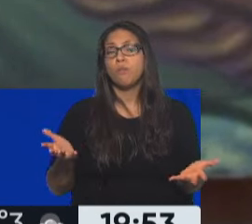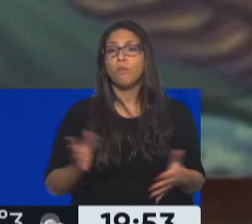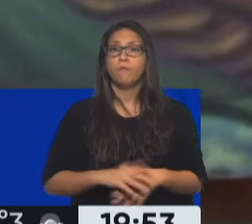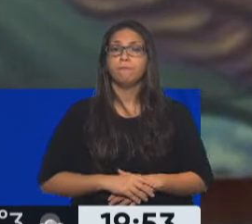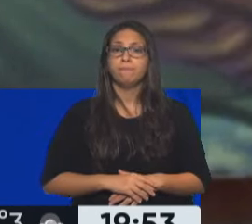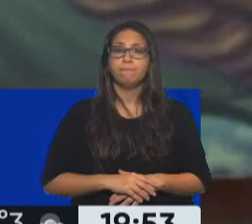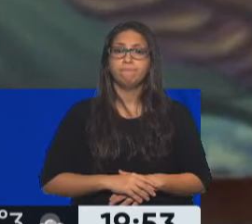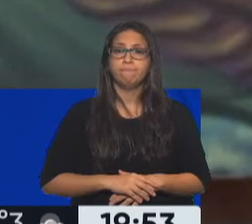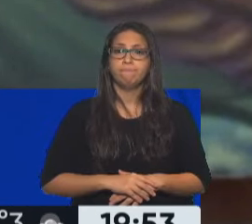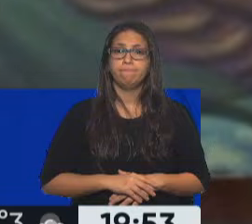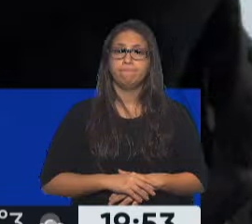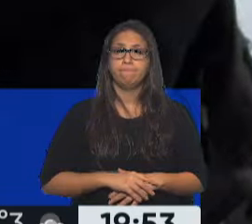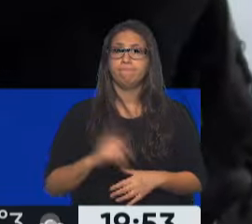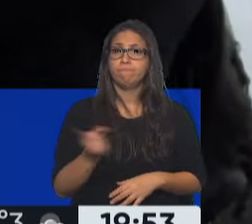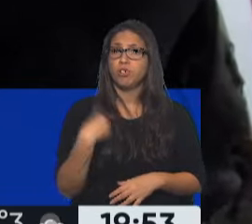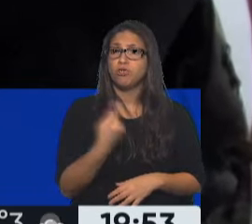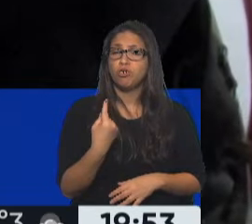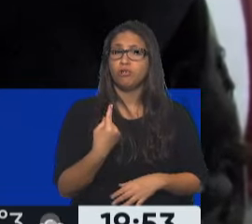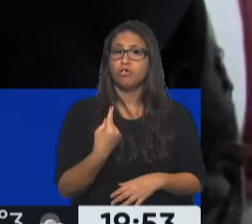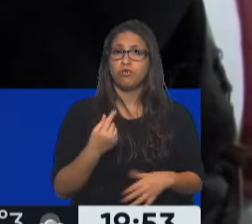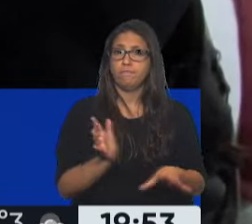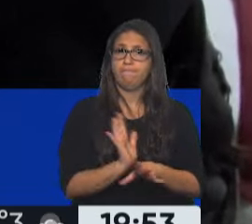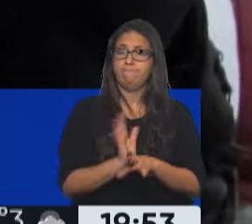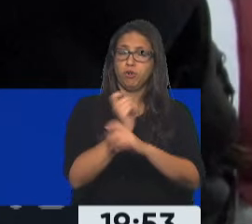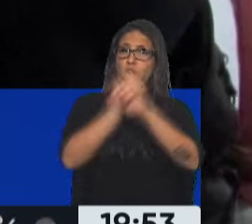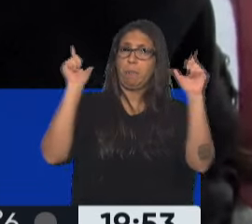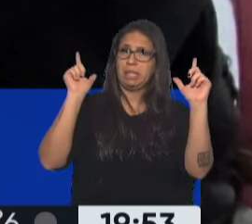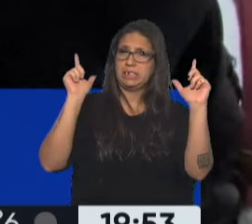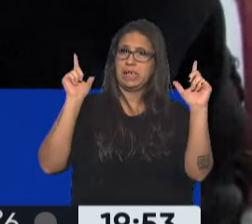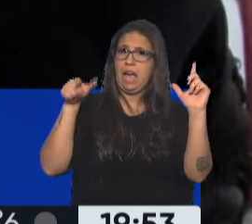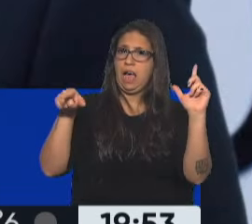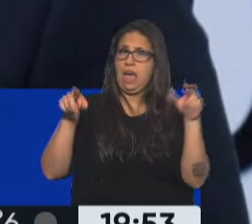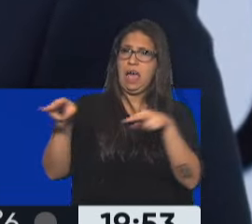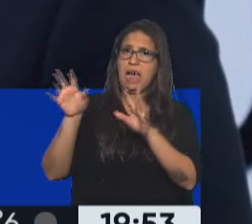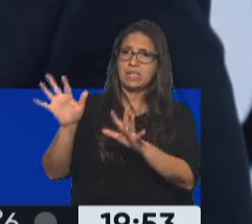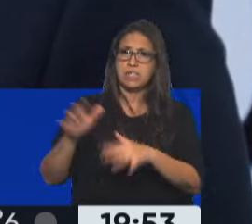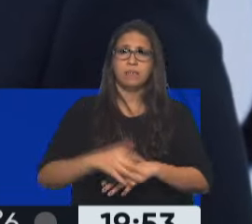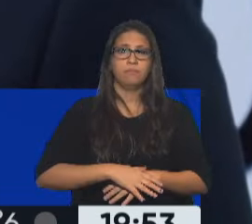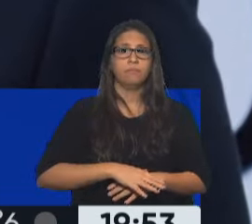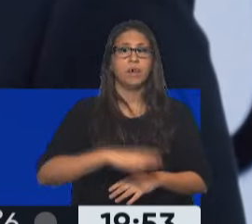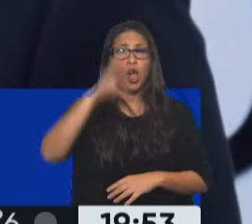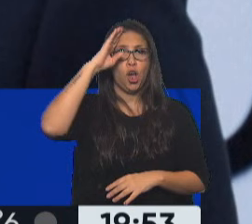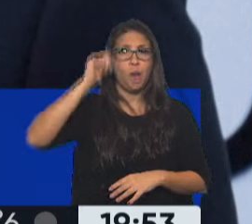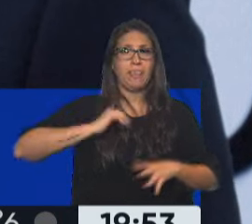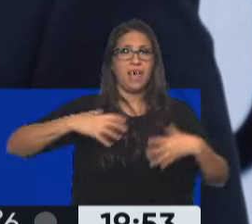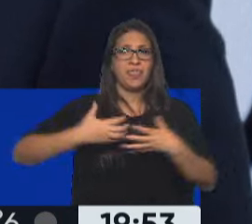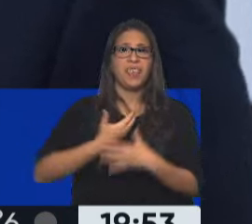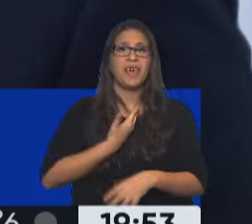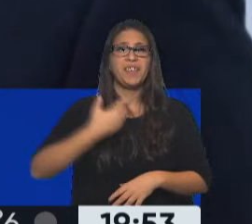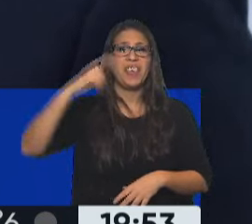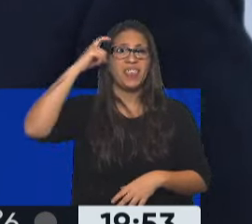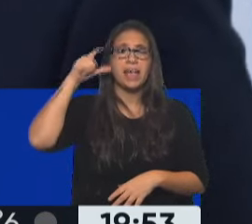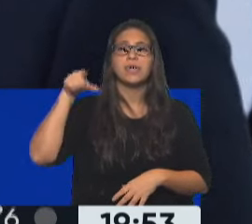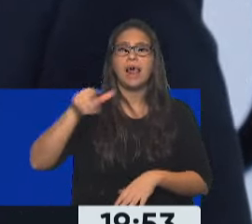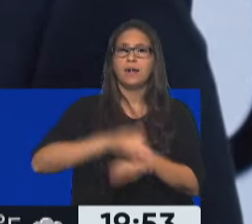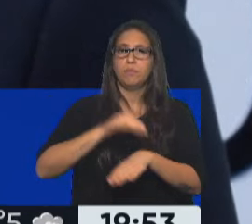todo lo contrario, más bien, hemos quedado sorprendidos por ese hecho. El comandante del F-10 sería el encargado de